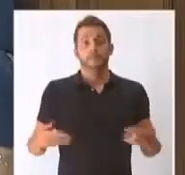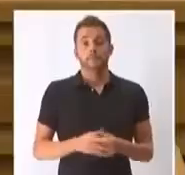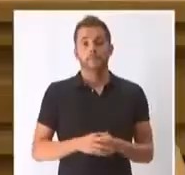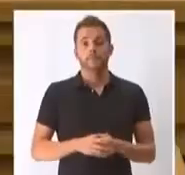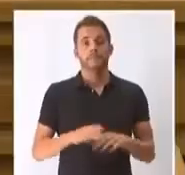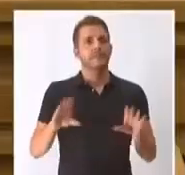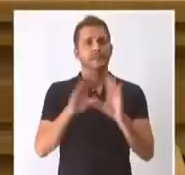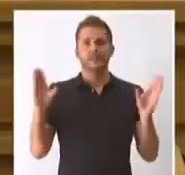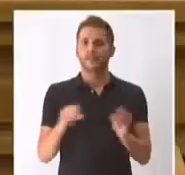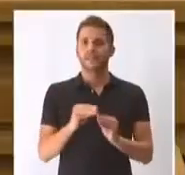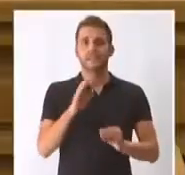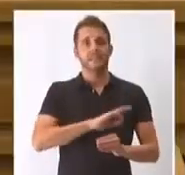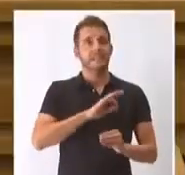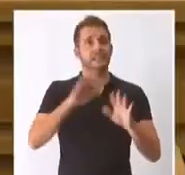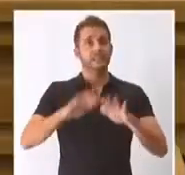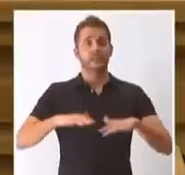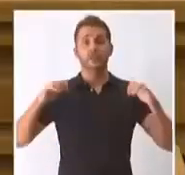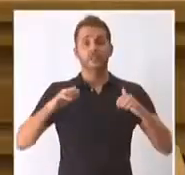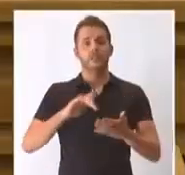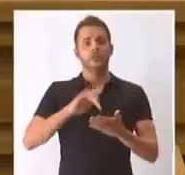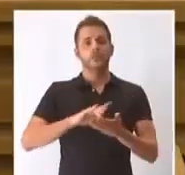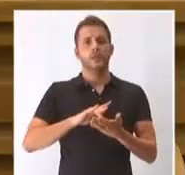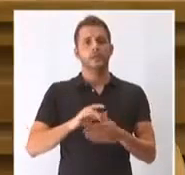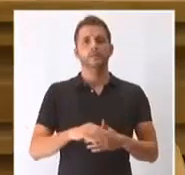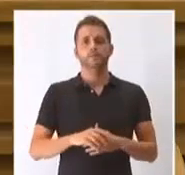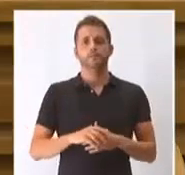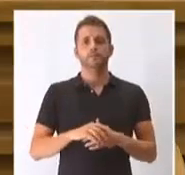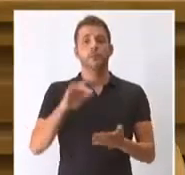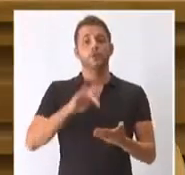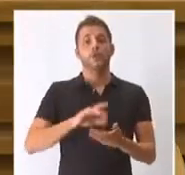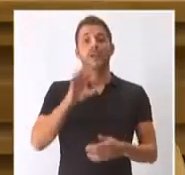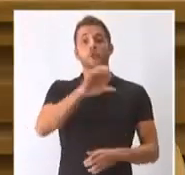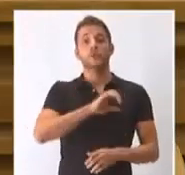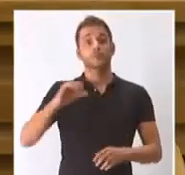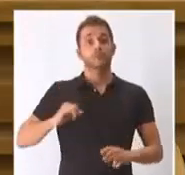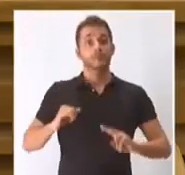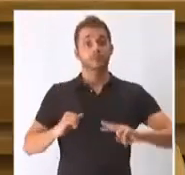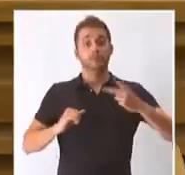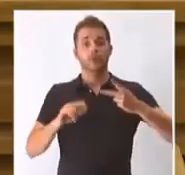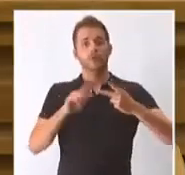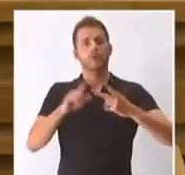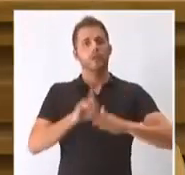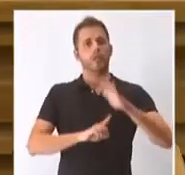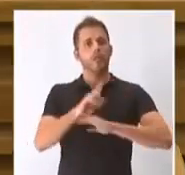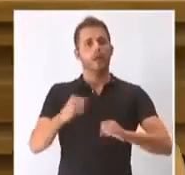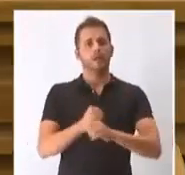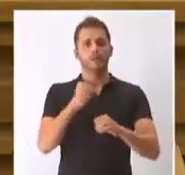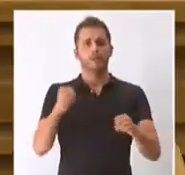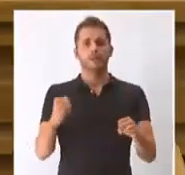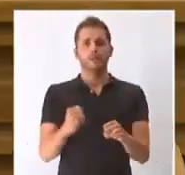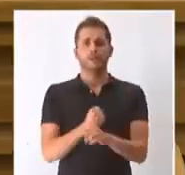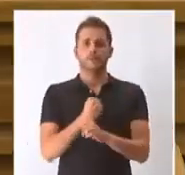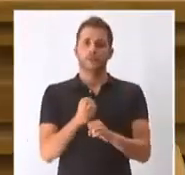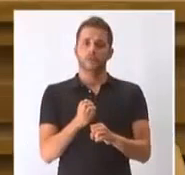en definitiva señoría somos la segunda comunidad en incremento de empleo del